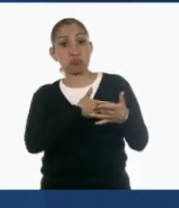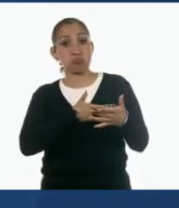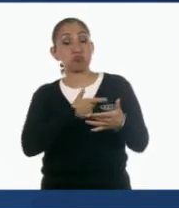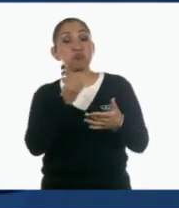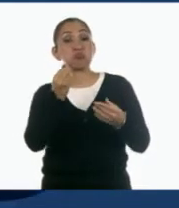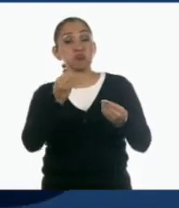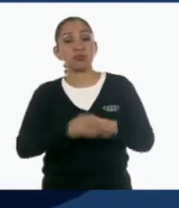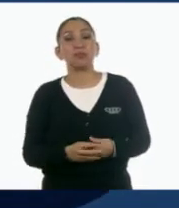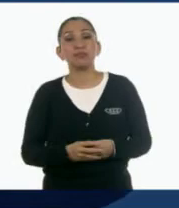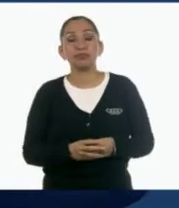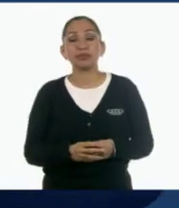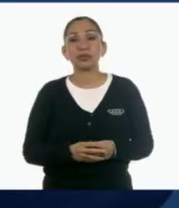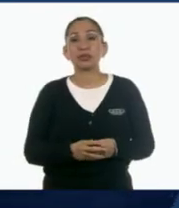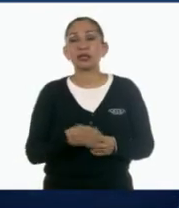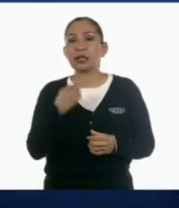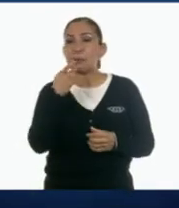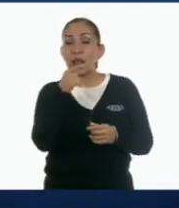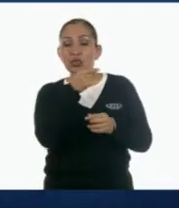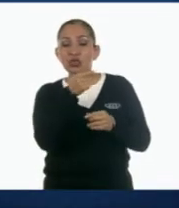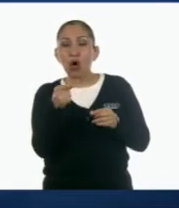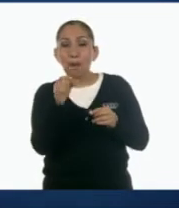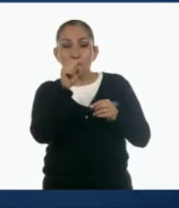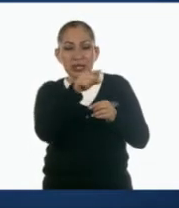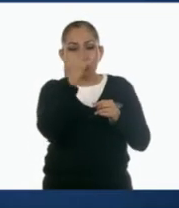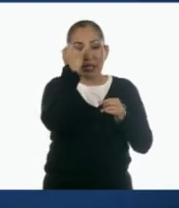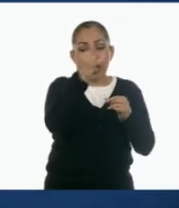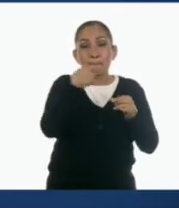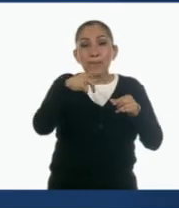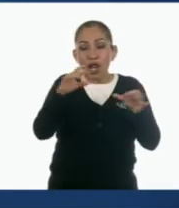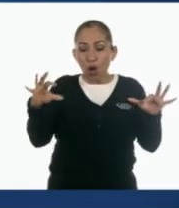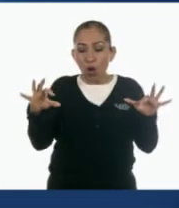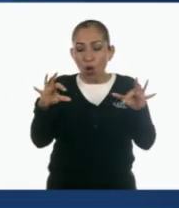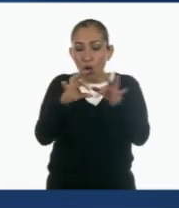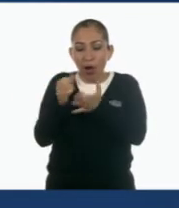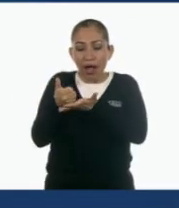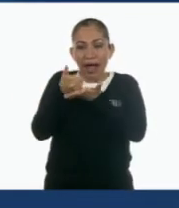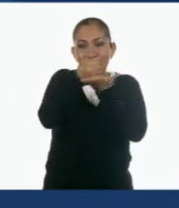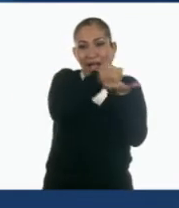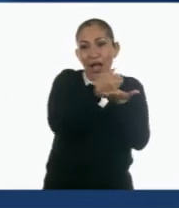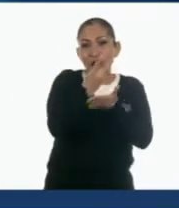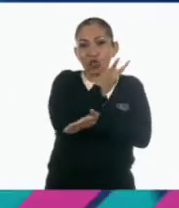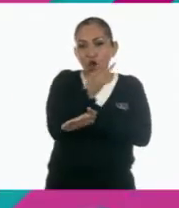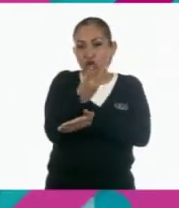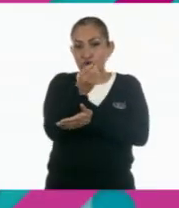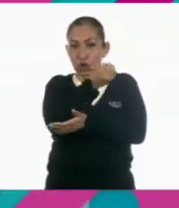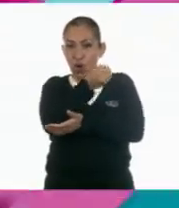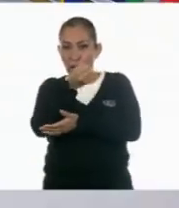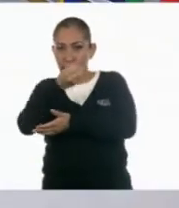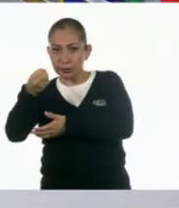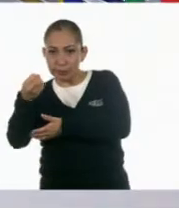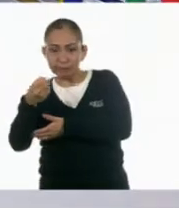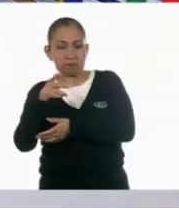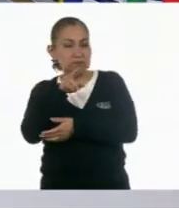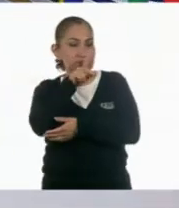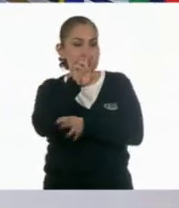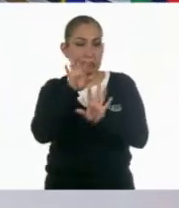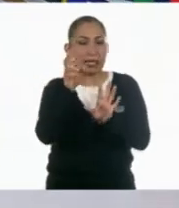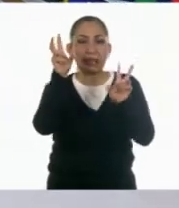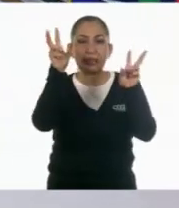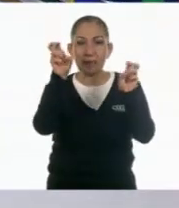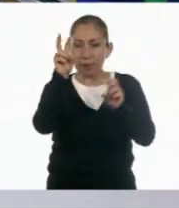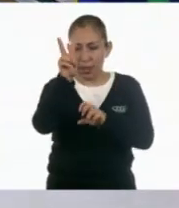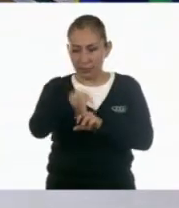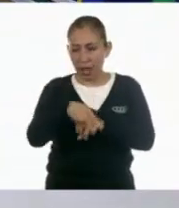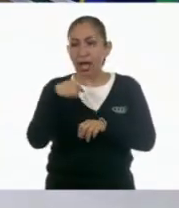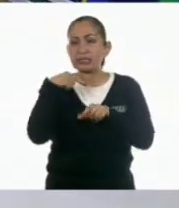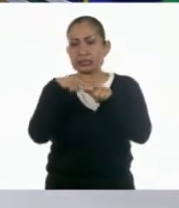mucho. Estamos hablando de la misma idea, pero se están complementando ahí dos oraciones. Pero no se preocupen, este tema de verdad